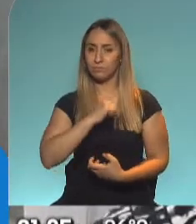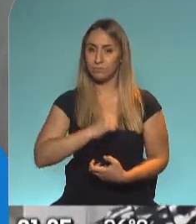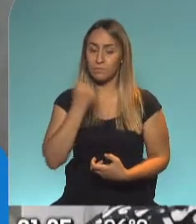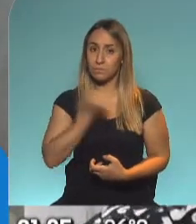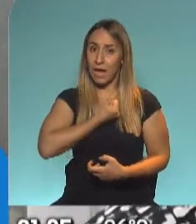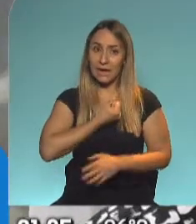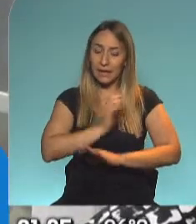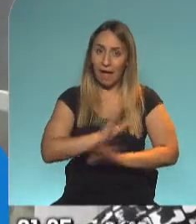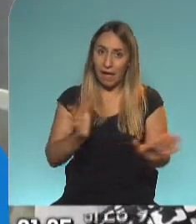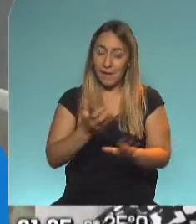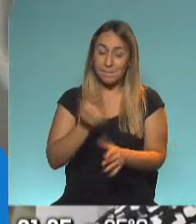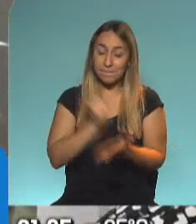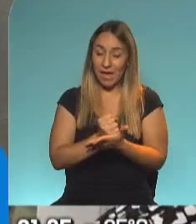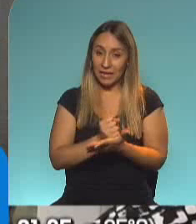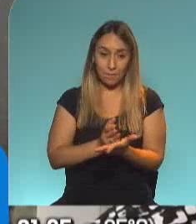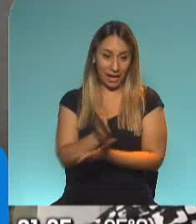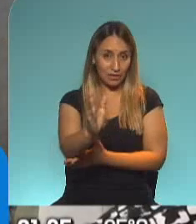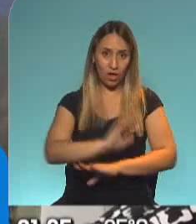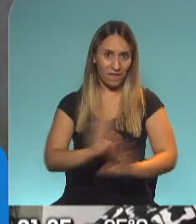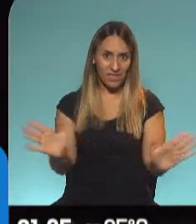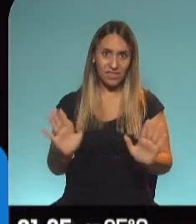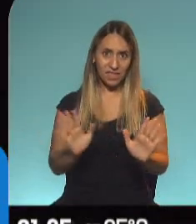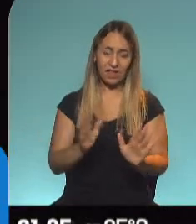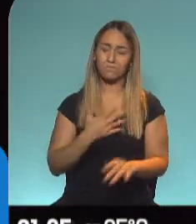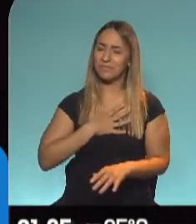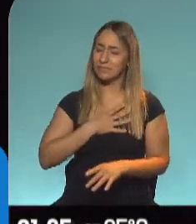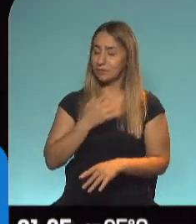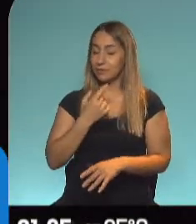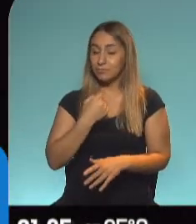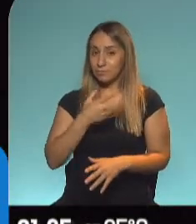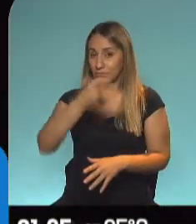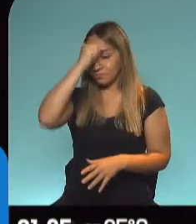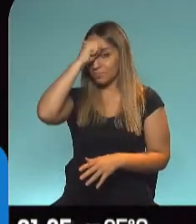toda su vida. Toda su vida se va a lamentar de ese hecho y de esa